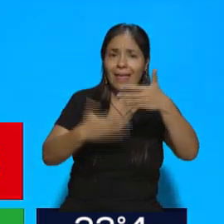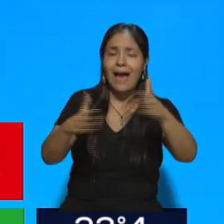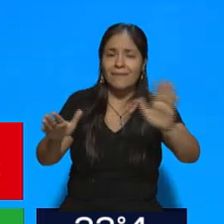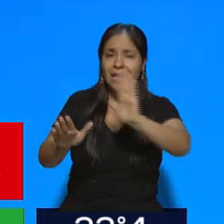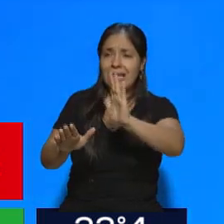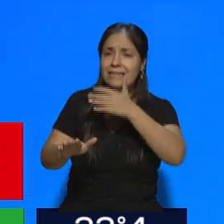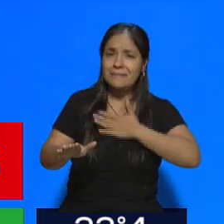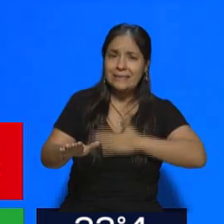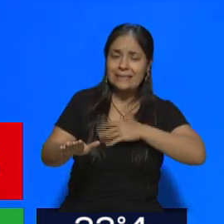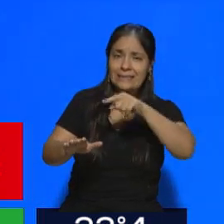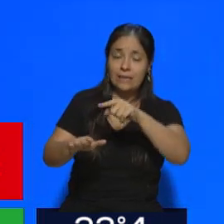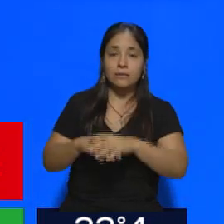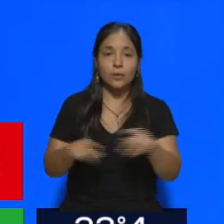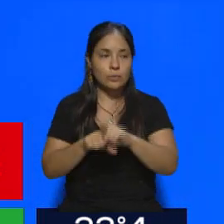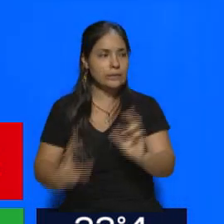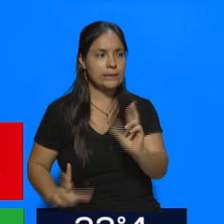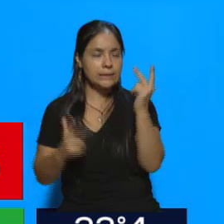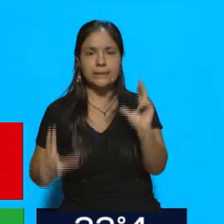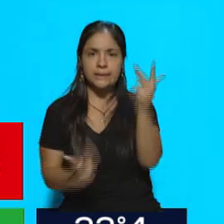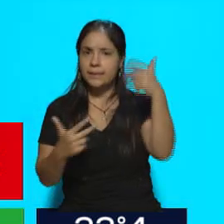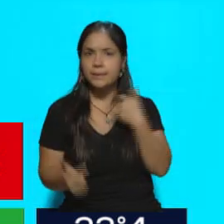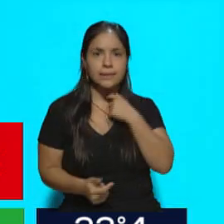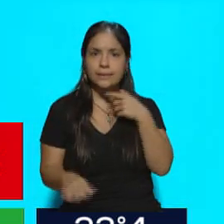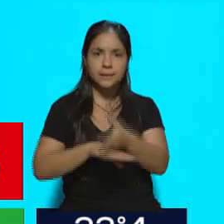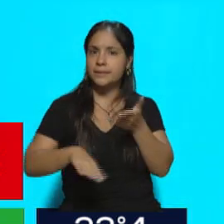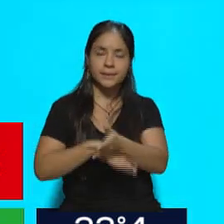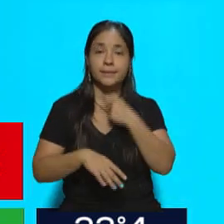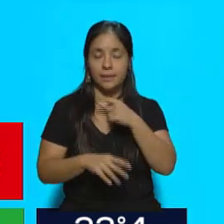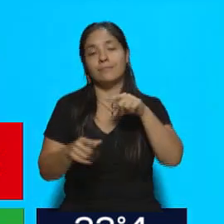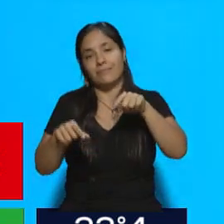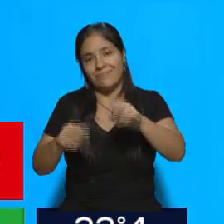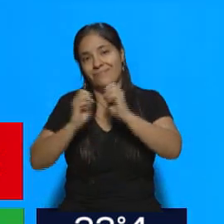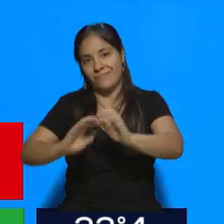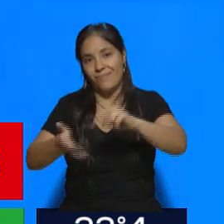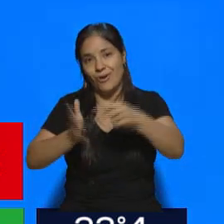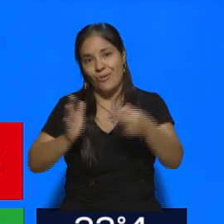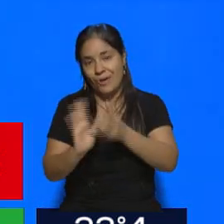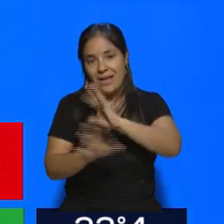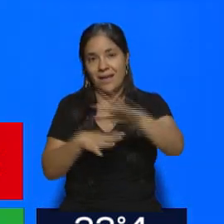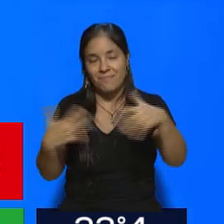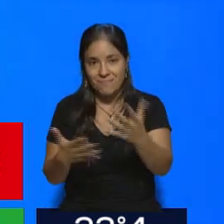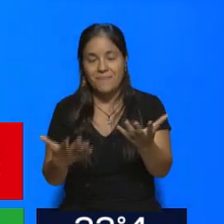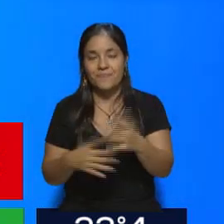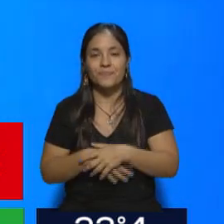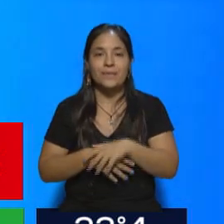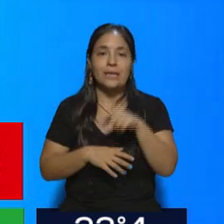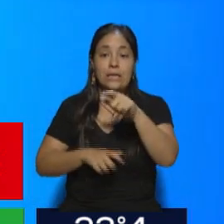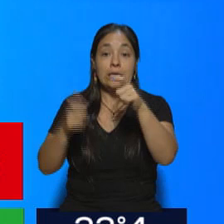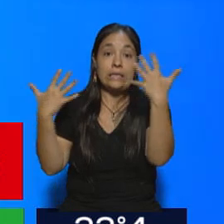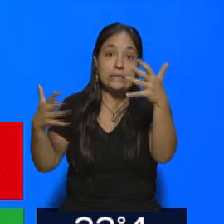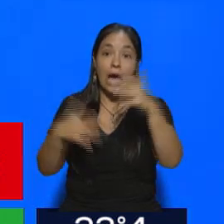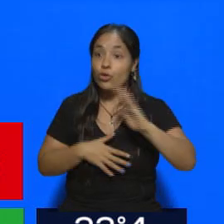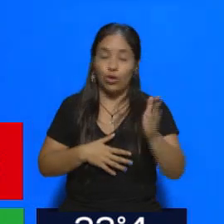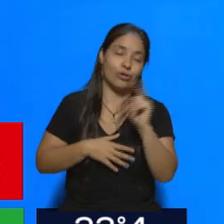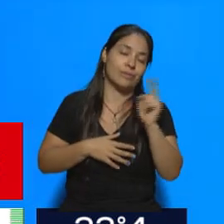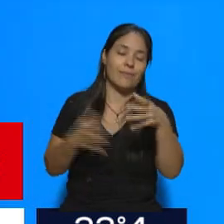a poner nervioso, que quería entrar. Y ahí es cuando se produce esta situación. Hay que recordar que varios de estos hinchas, no todos por